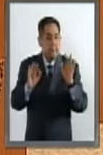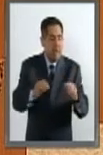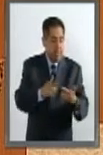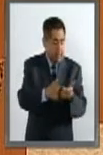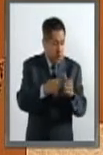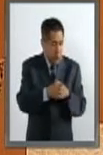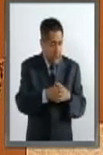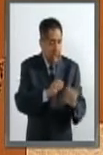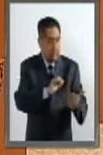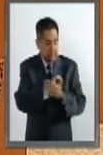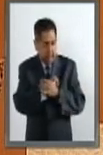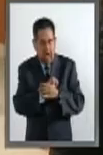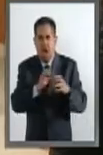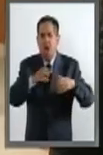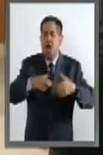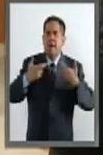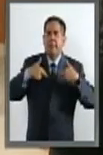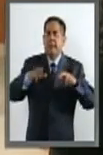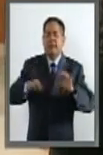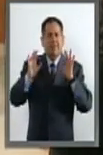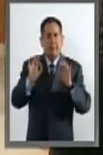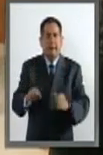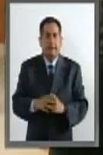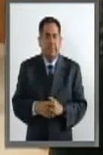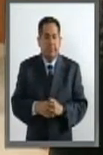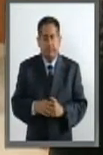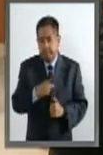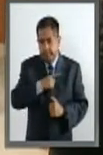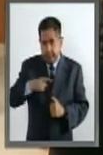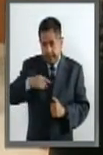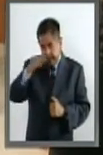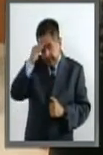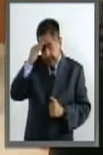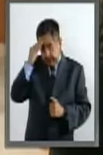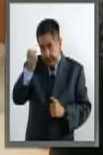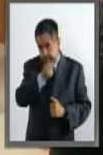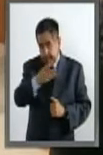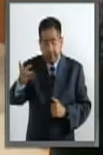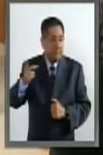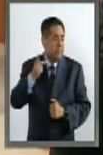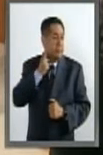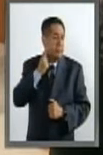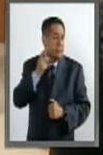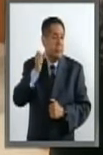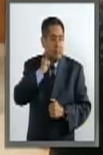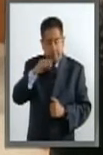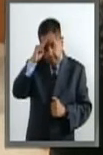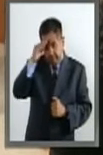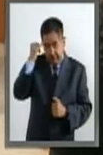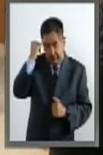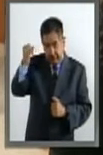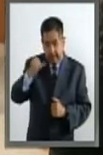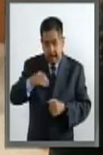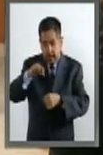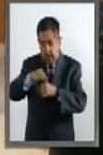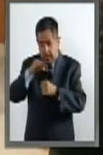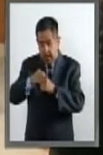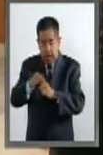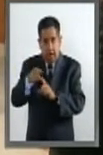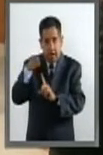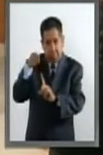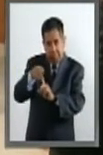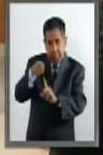el Congreso de la Unión. Debemos de tener presente que los legisladores electos bajo el principio de